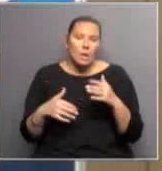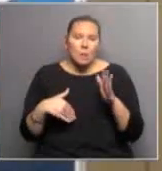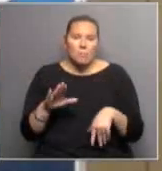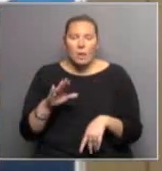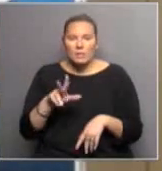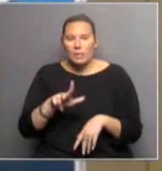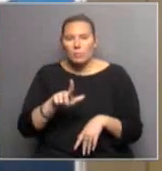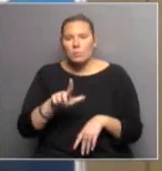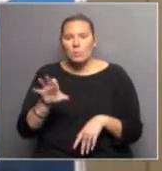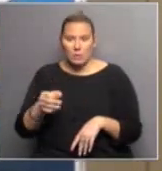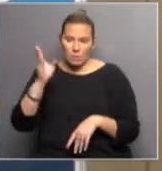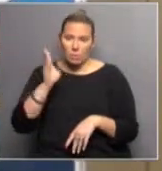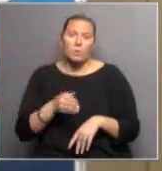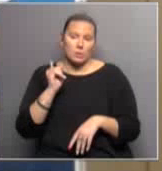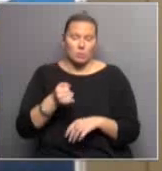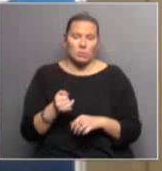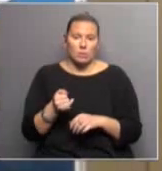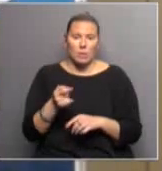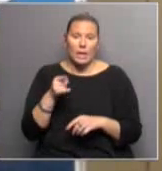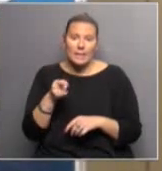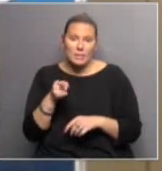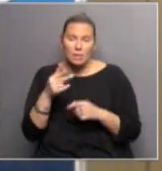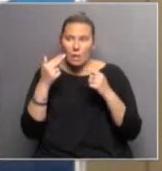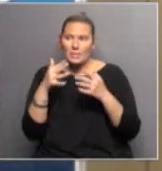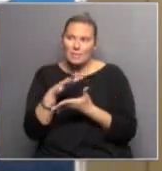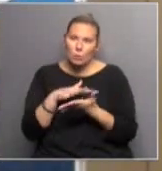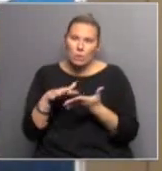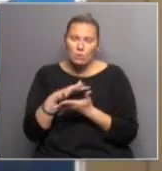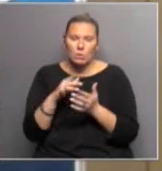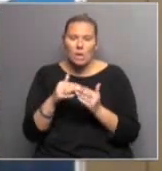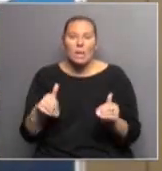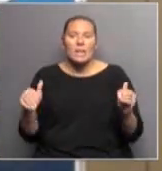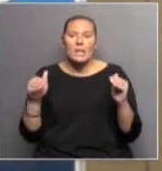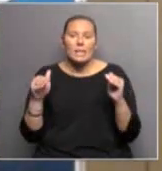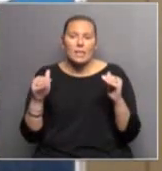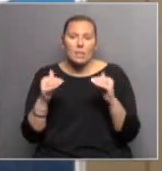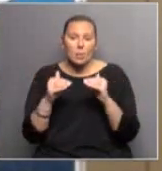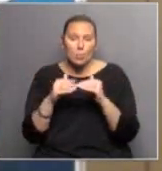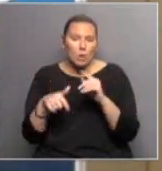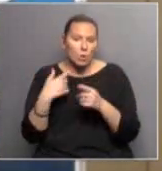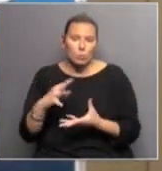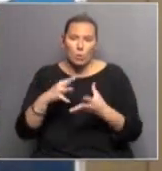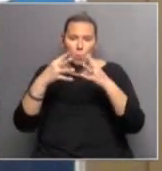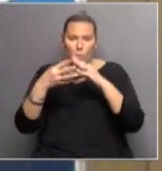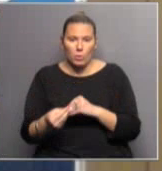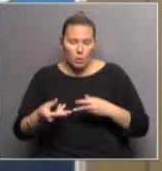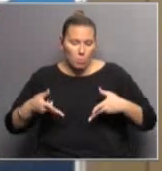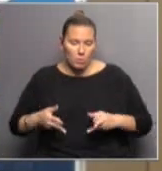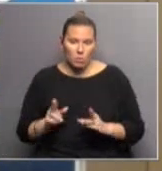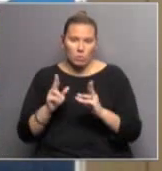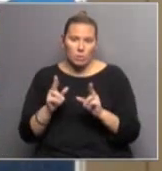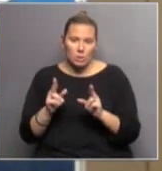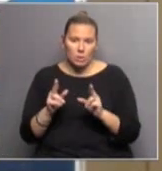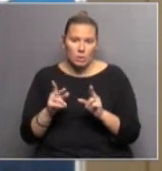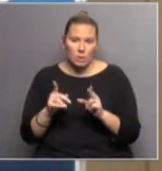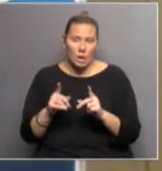un 70%. En ese punto, bueno, estamos igualados a cualquier otro modelo y tipo de metodología que se maneja a